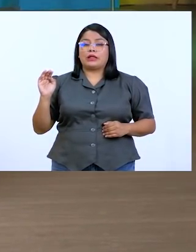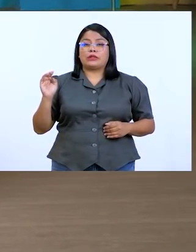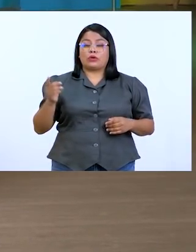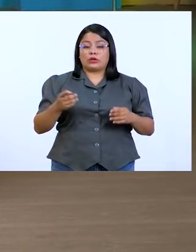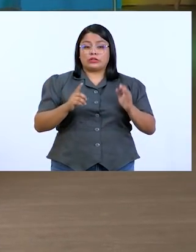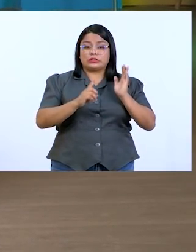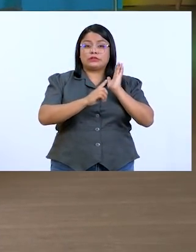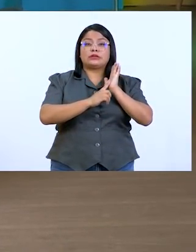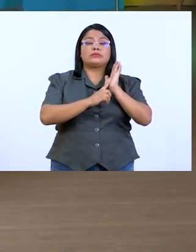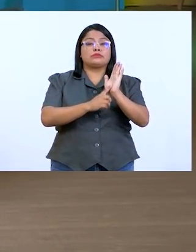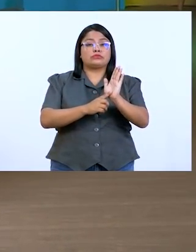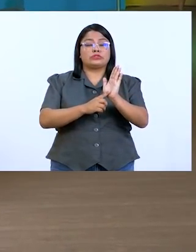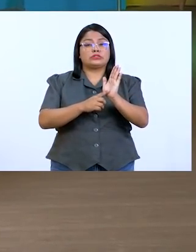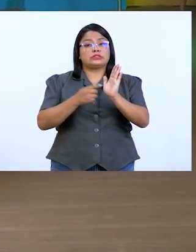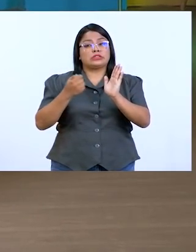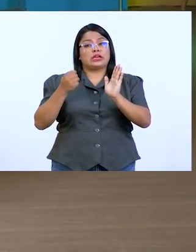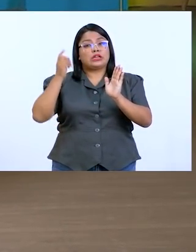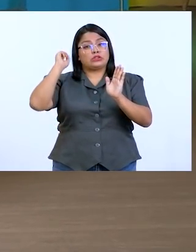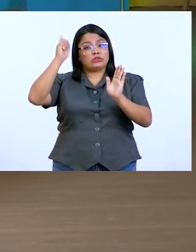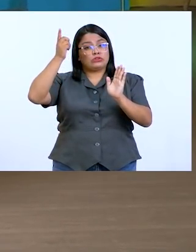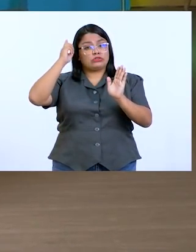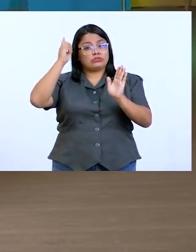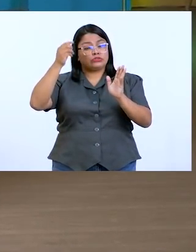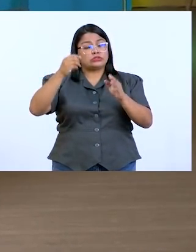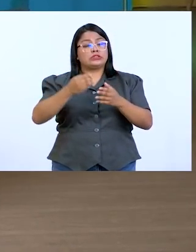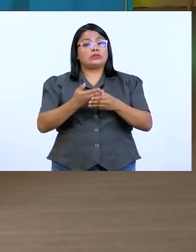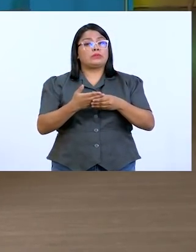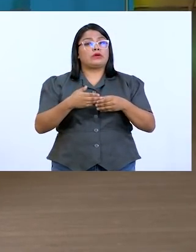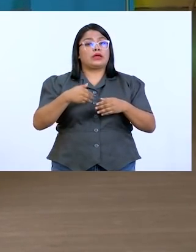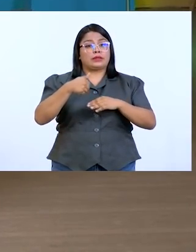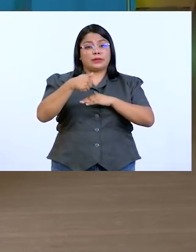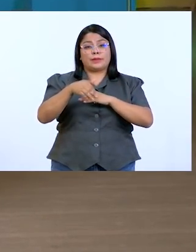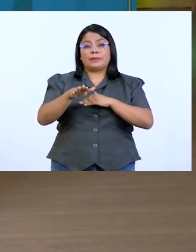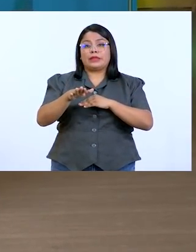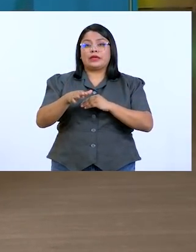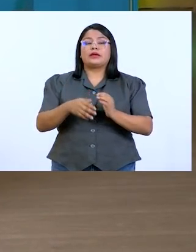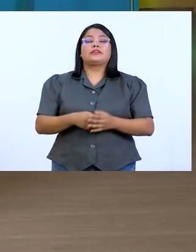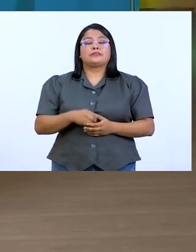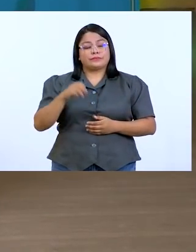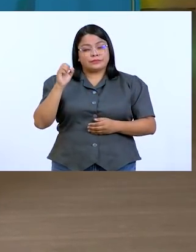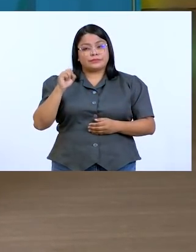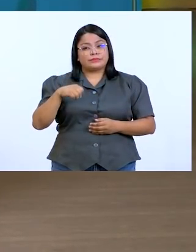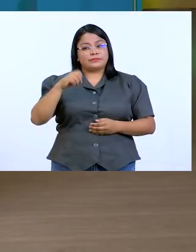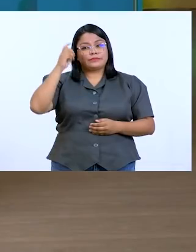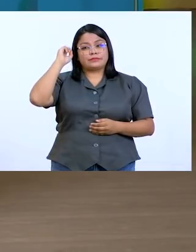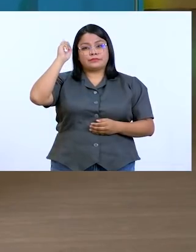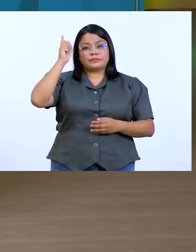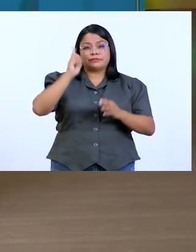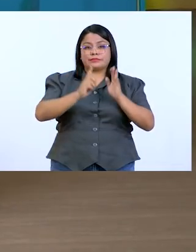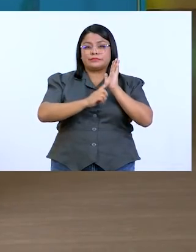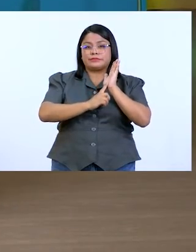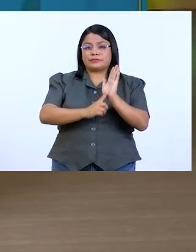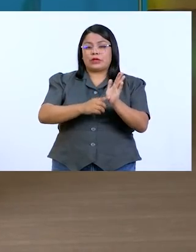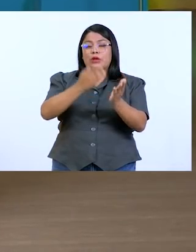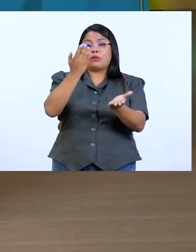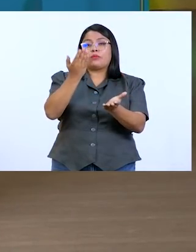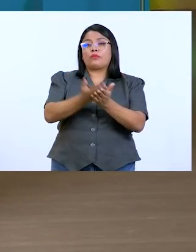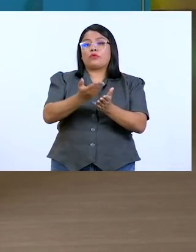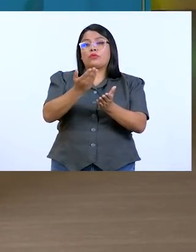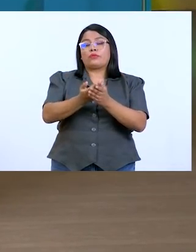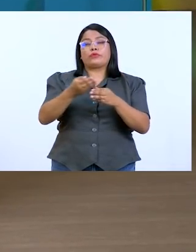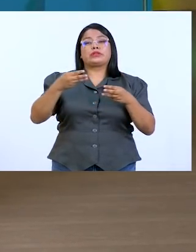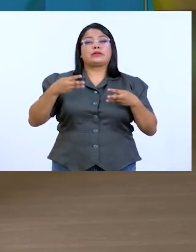el producto que se espera que los y las docentes puedan entregar? Sí, nuestros docentes deberán presentar